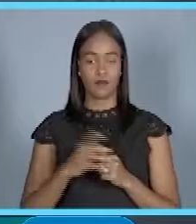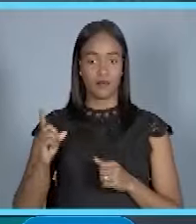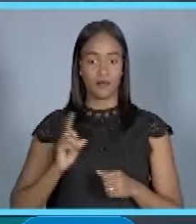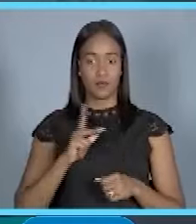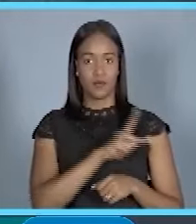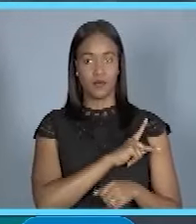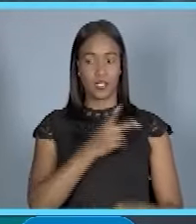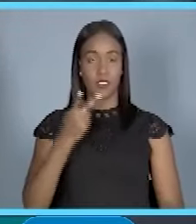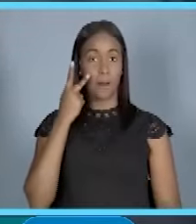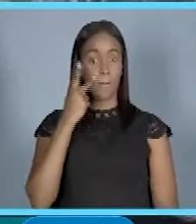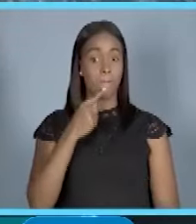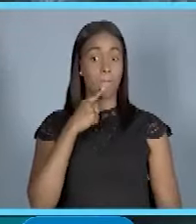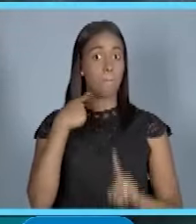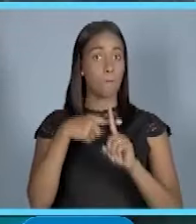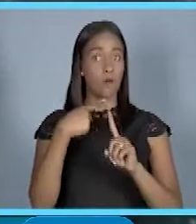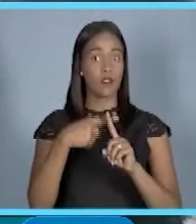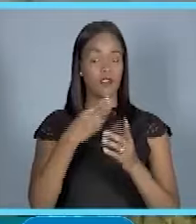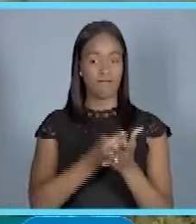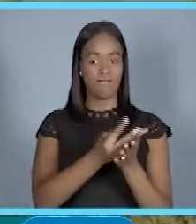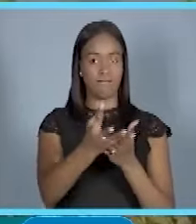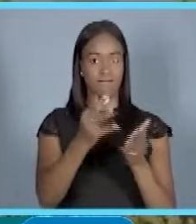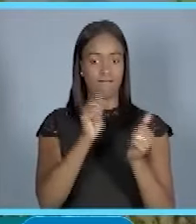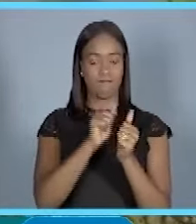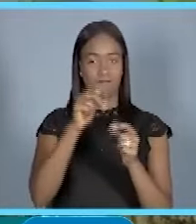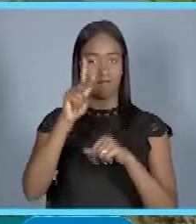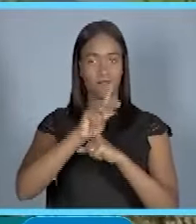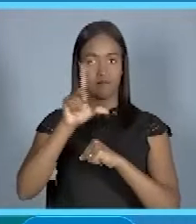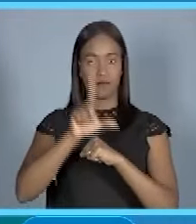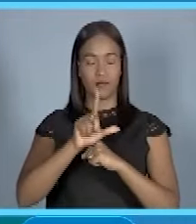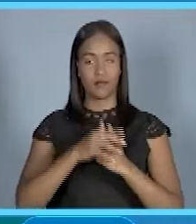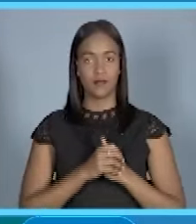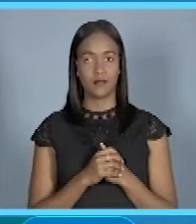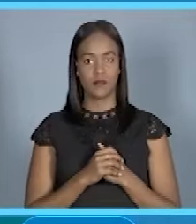Legislador valora como positiva inversión en Pedernales.